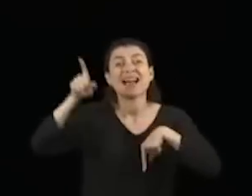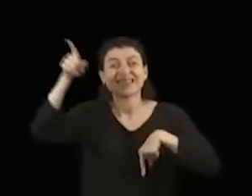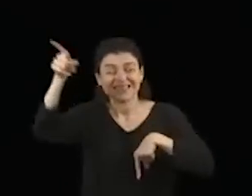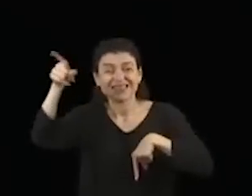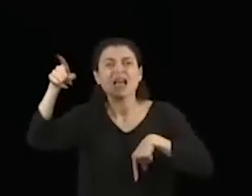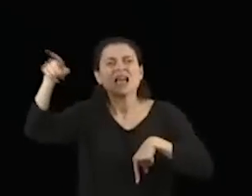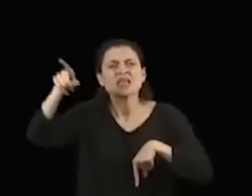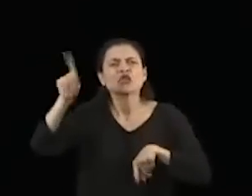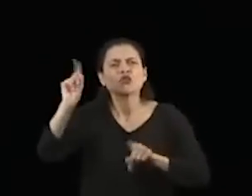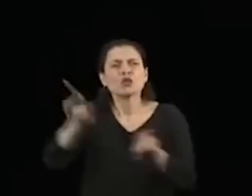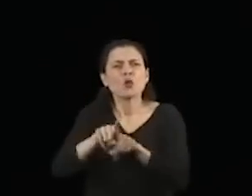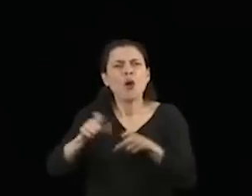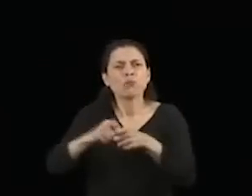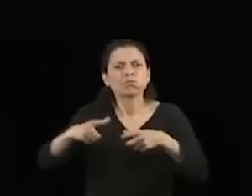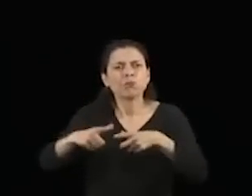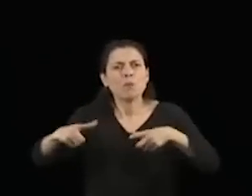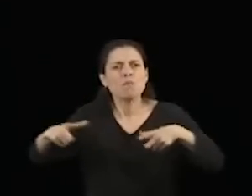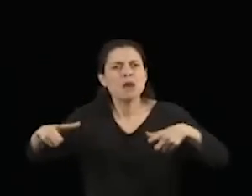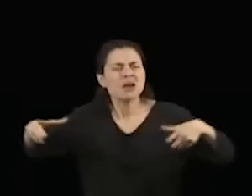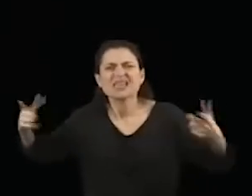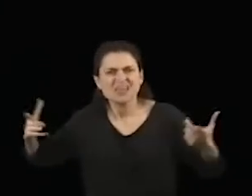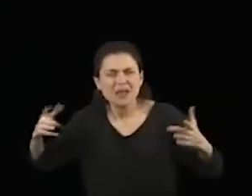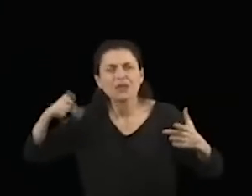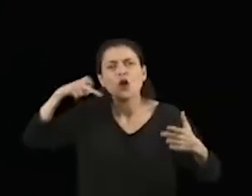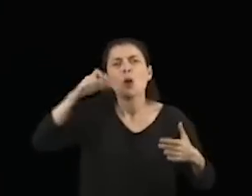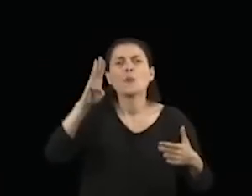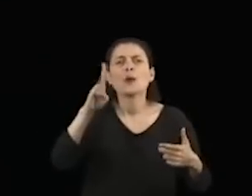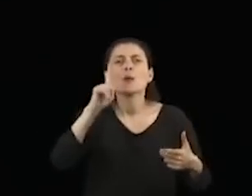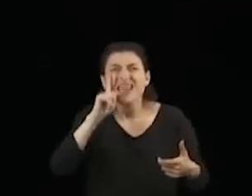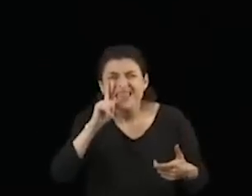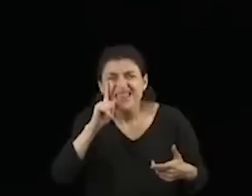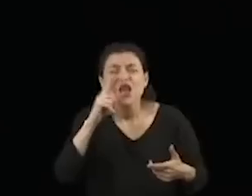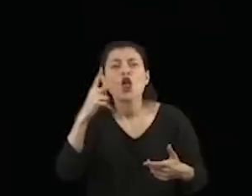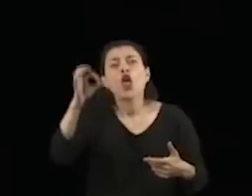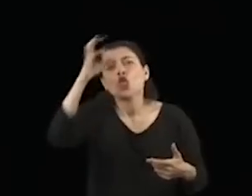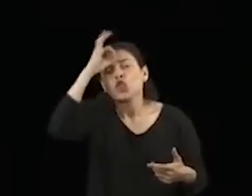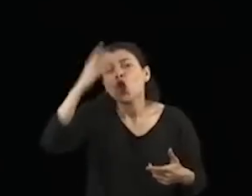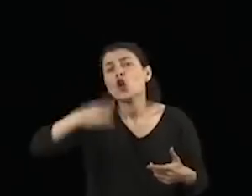reprimidos. El PBI per cápita es 12 veces más grande.